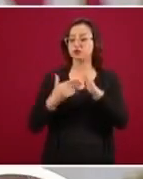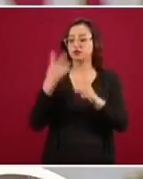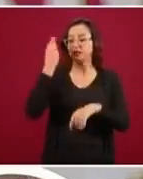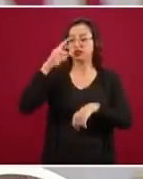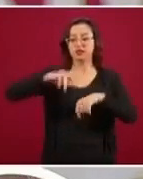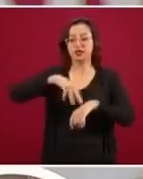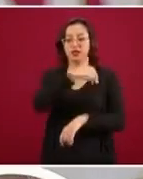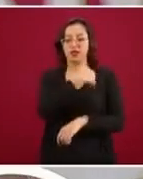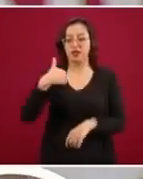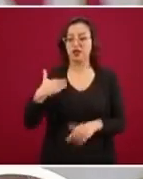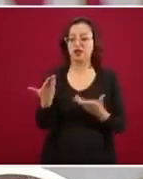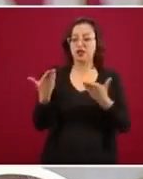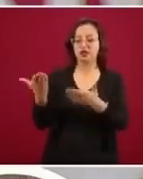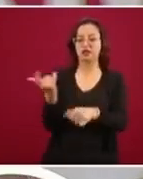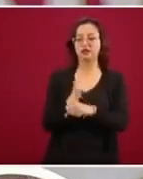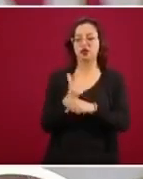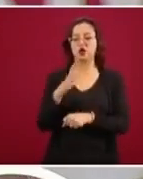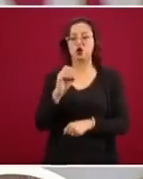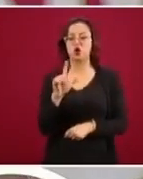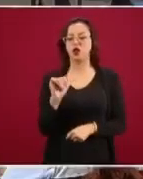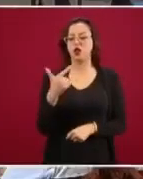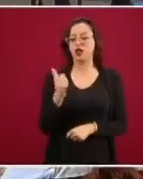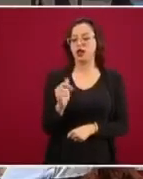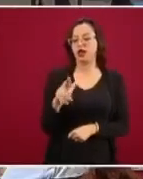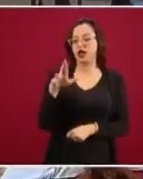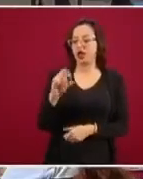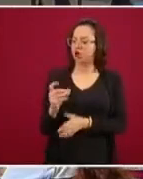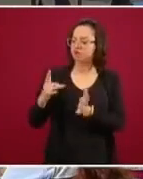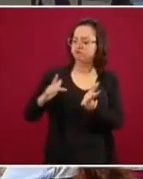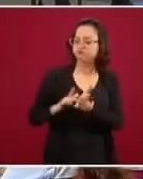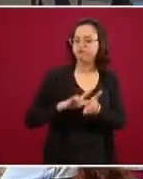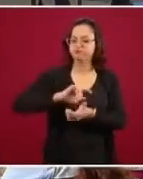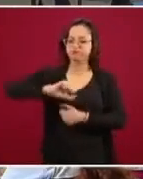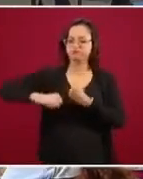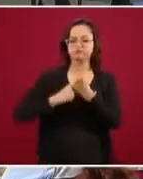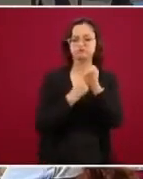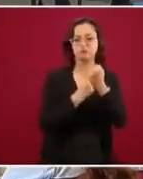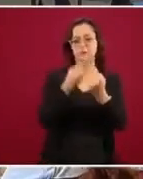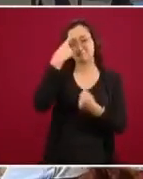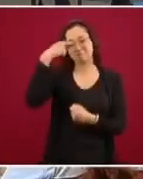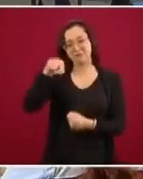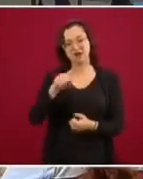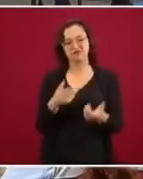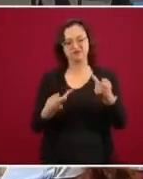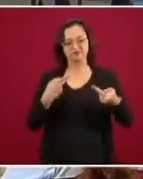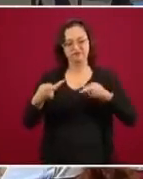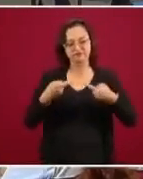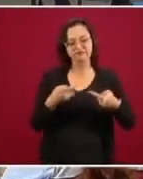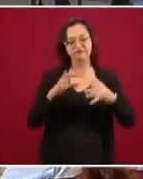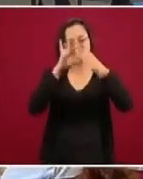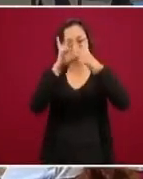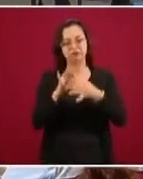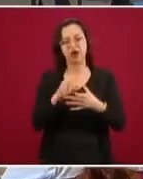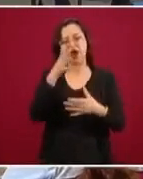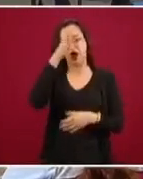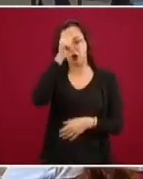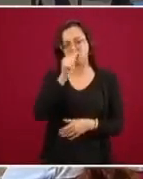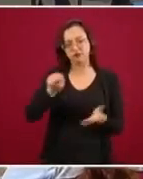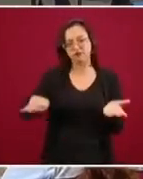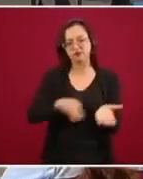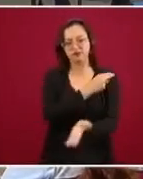licenciado olegario vázquez aldir por su apoyo y respaldo para lograr este importante y trascendental acuerdo